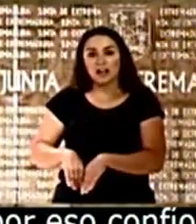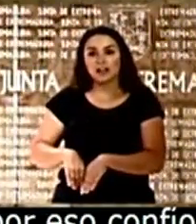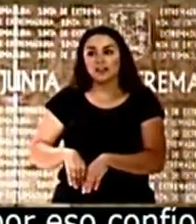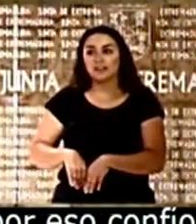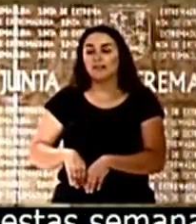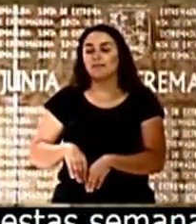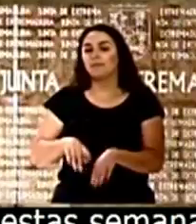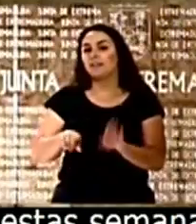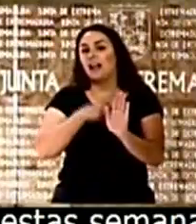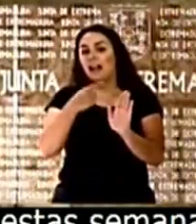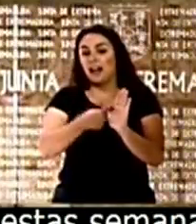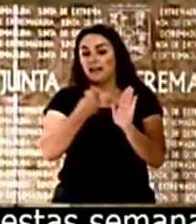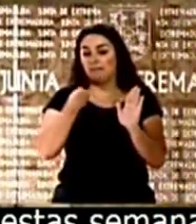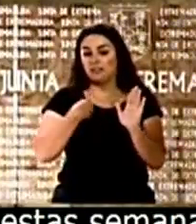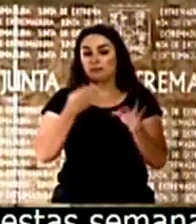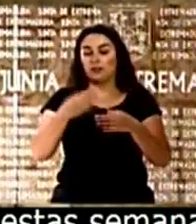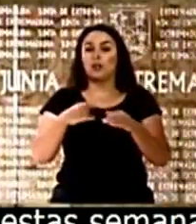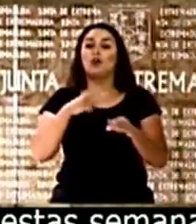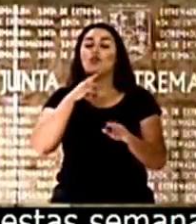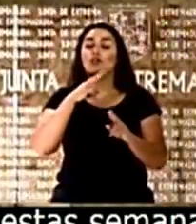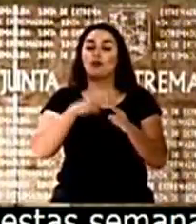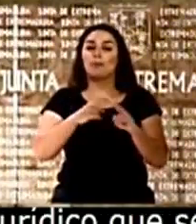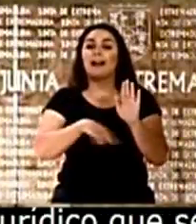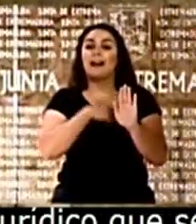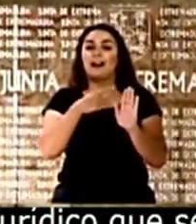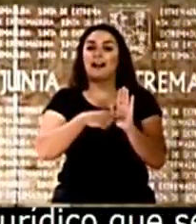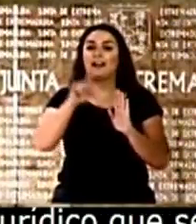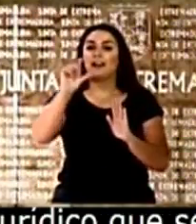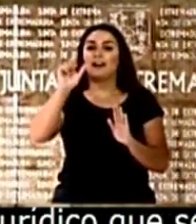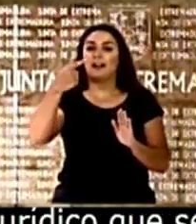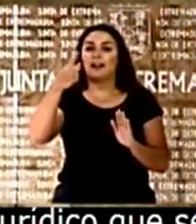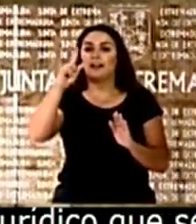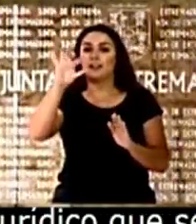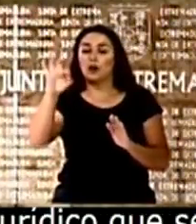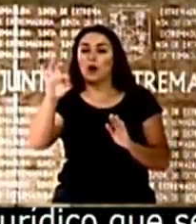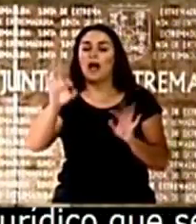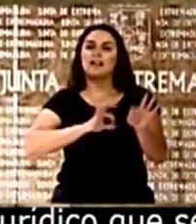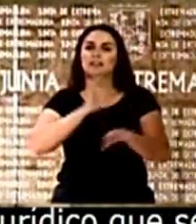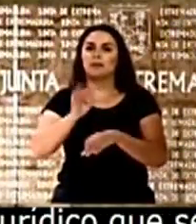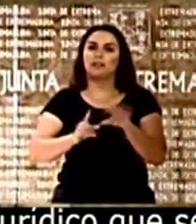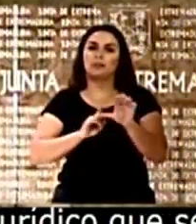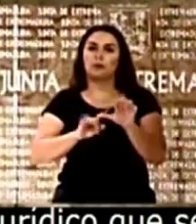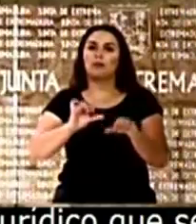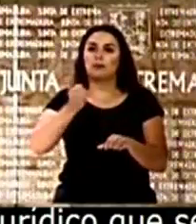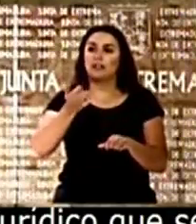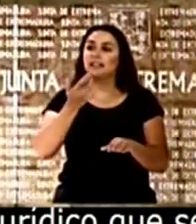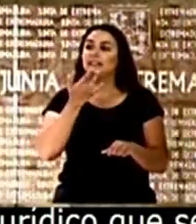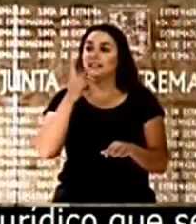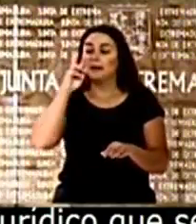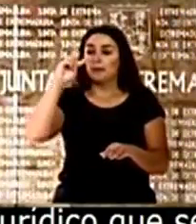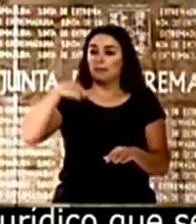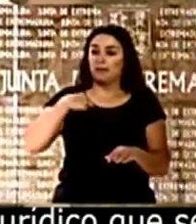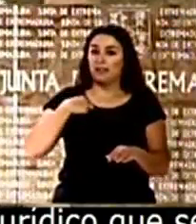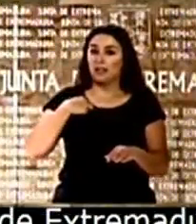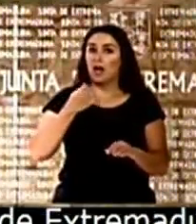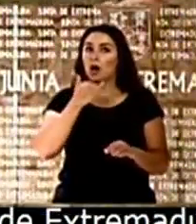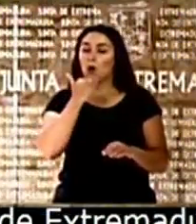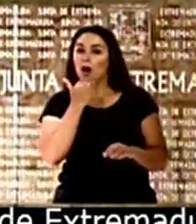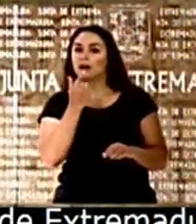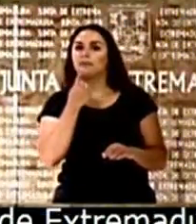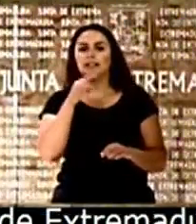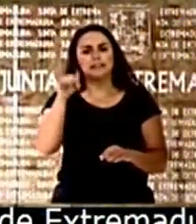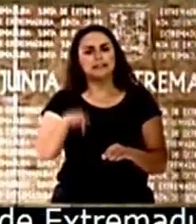marco jurídico que se llama Ley Legio quede aprobada en la Asamblea de Extremadura, y cuando alguien nos mire y nos llame, nosotros digamos, mire usted, aquí